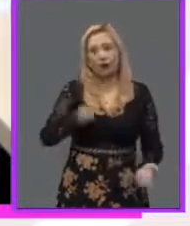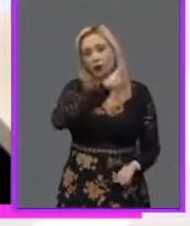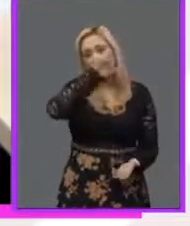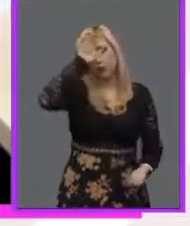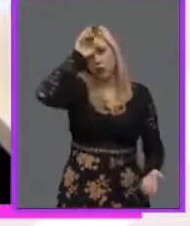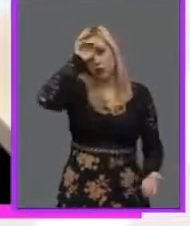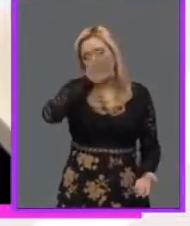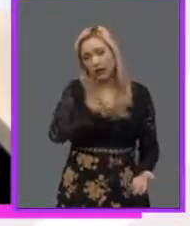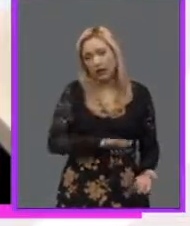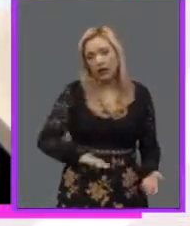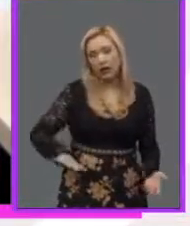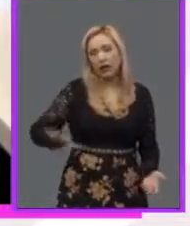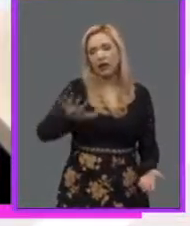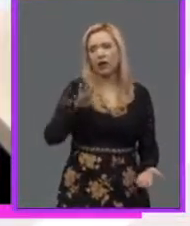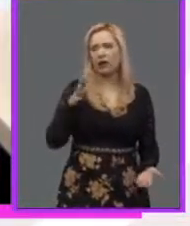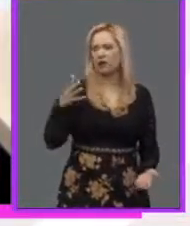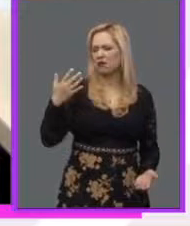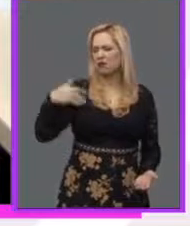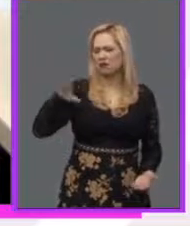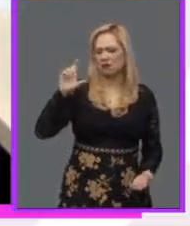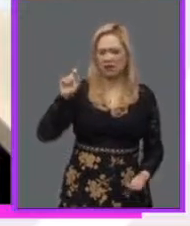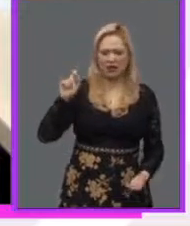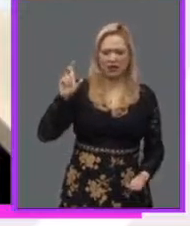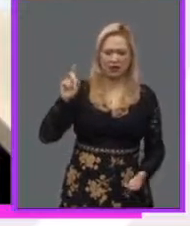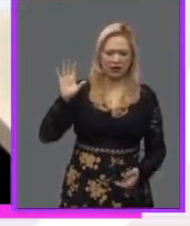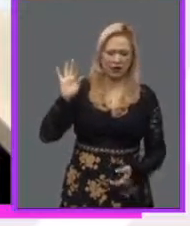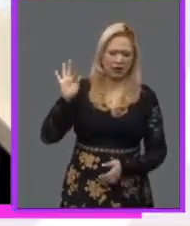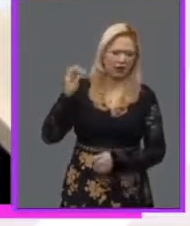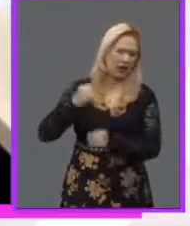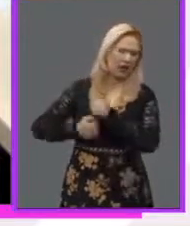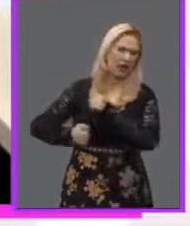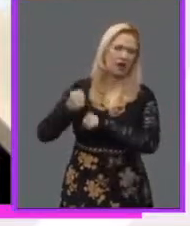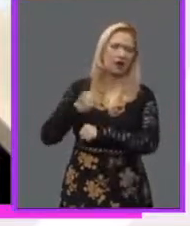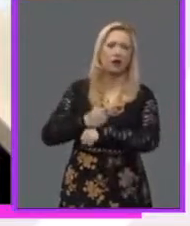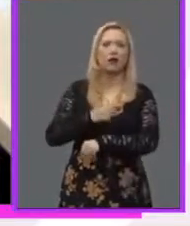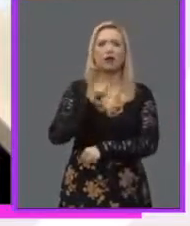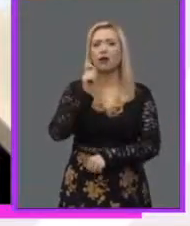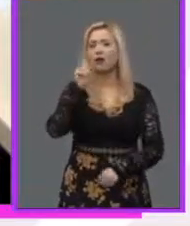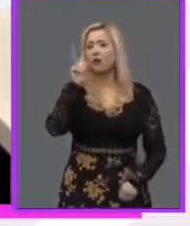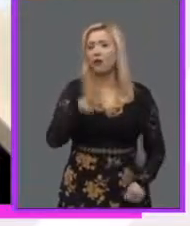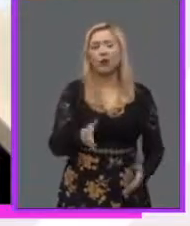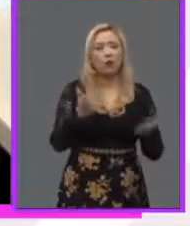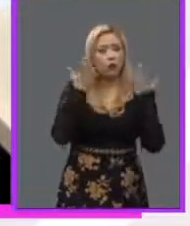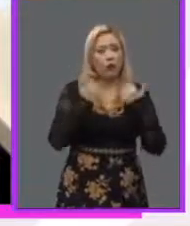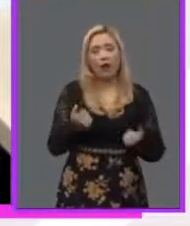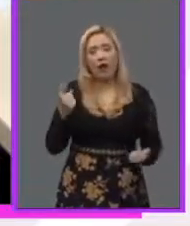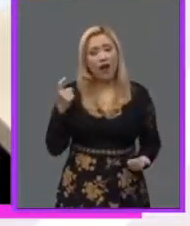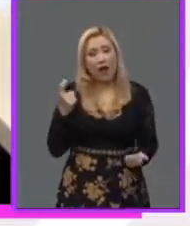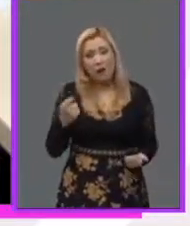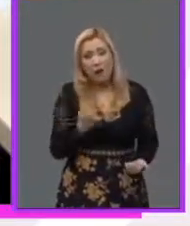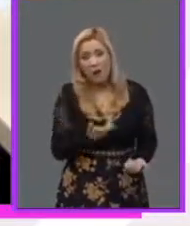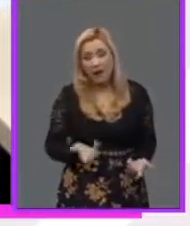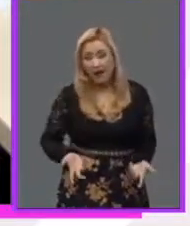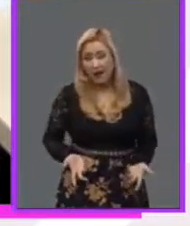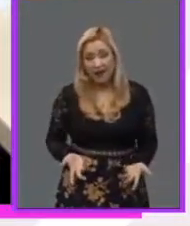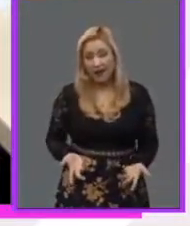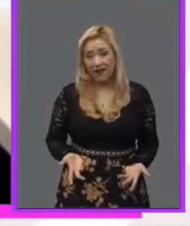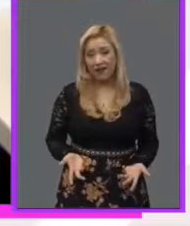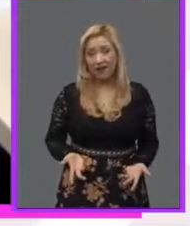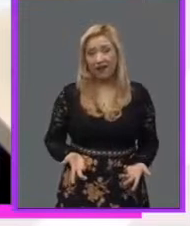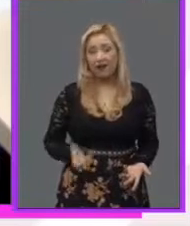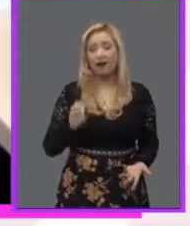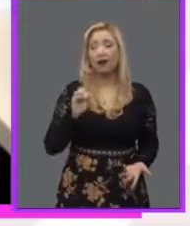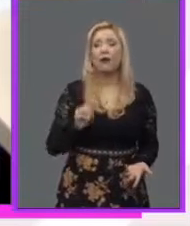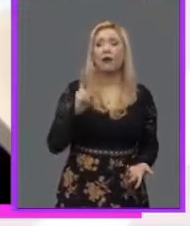metropolitana de Monterrey hace décadas que hay familias que no tienen acceso al agua o que nunca tuvieron acceso al agua o que